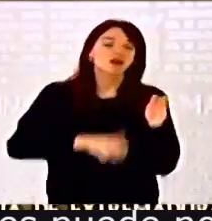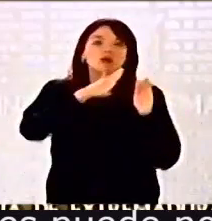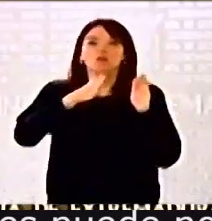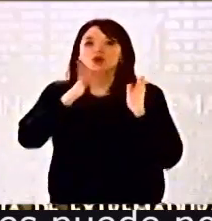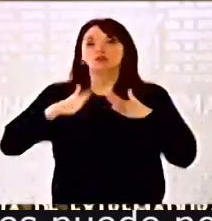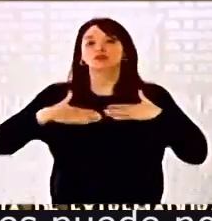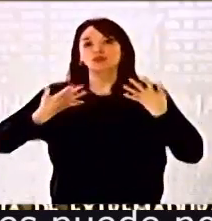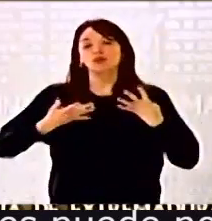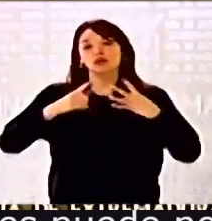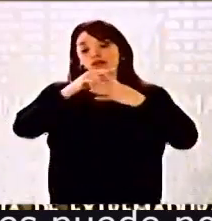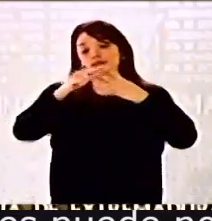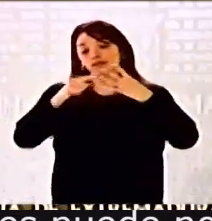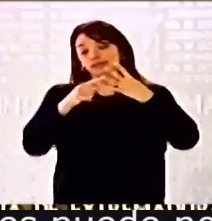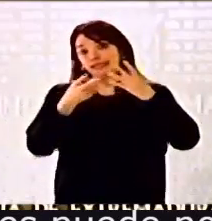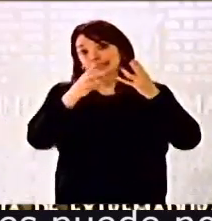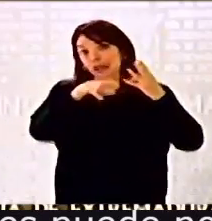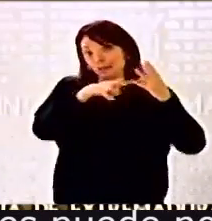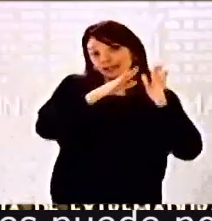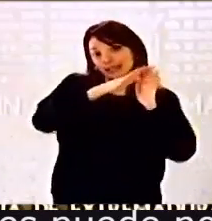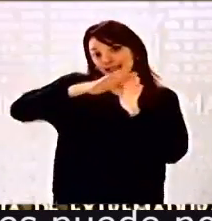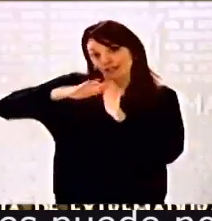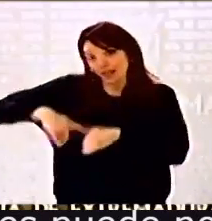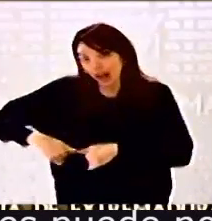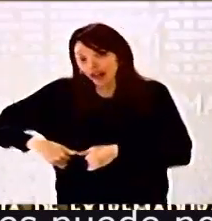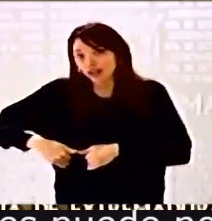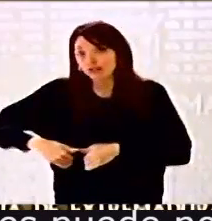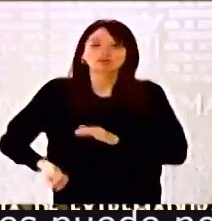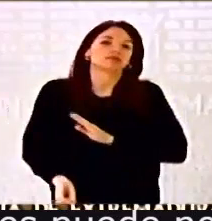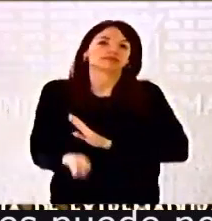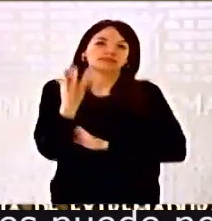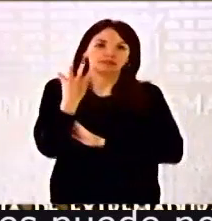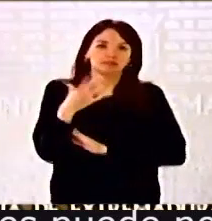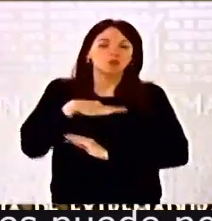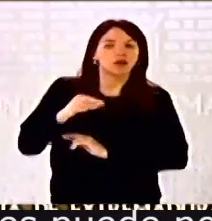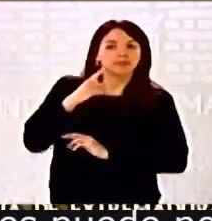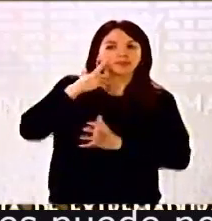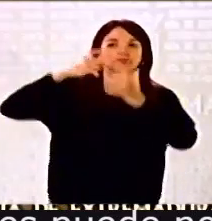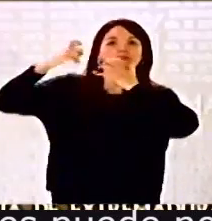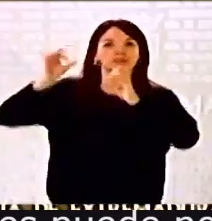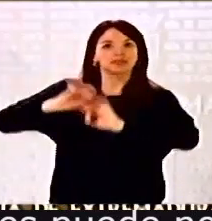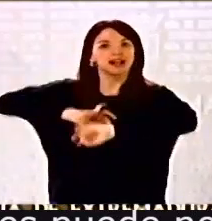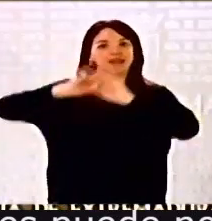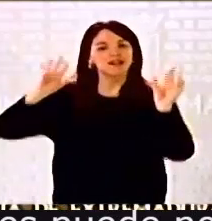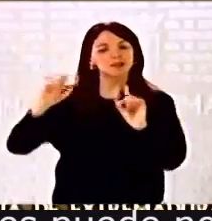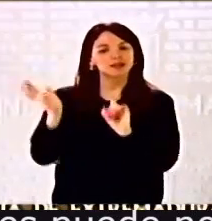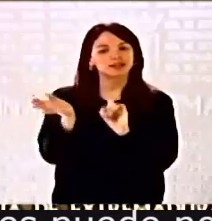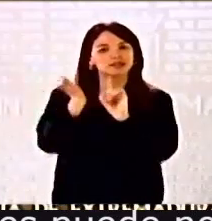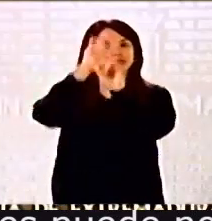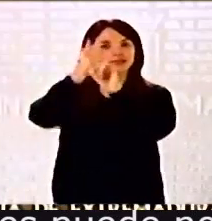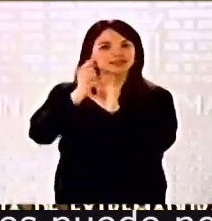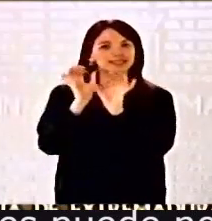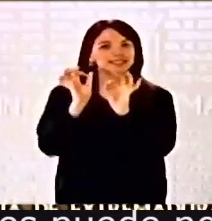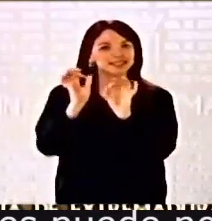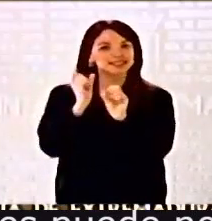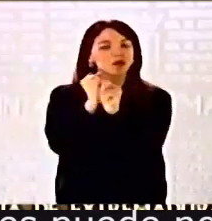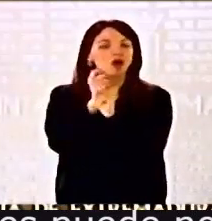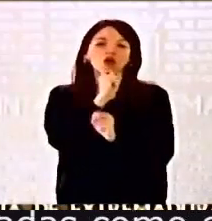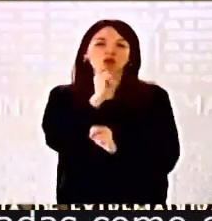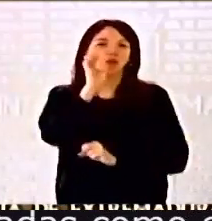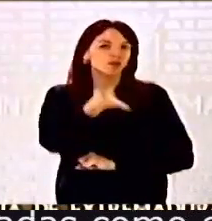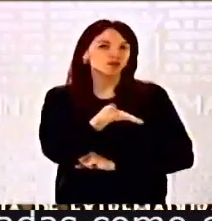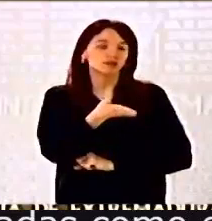del periodo de los 3 meses y puede que no sea capaz de detectar claramente todo lo que está ocurriendo en el mercado de trabajo.